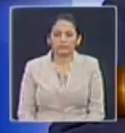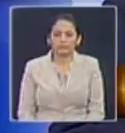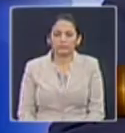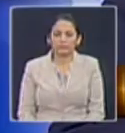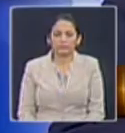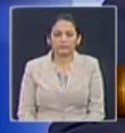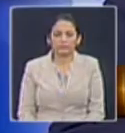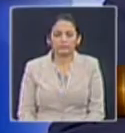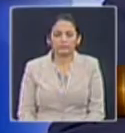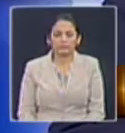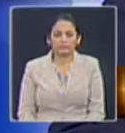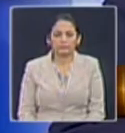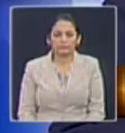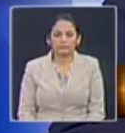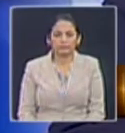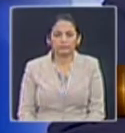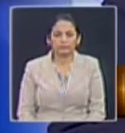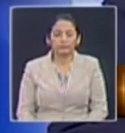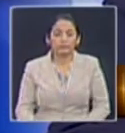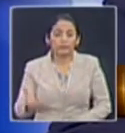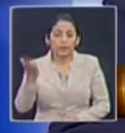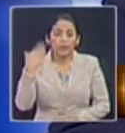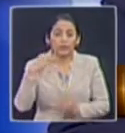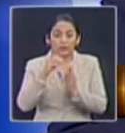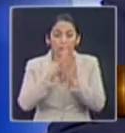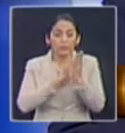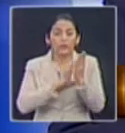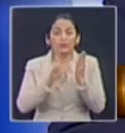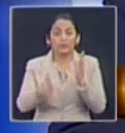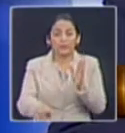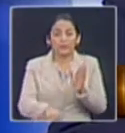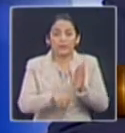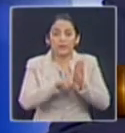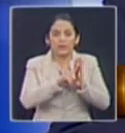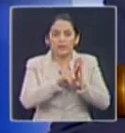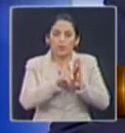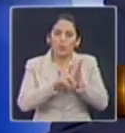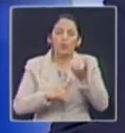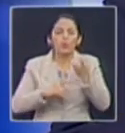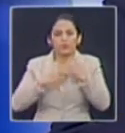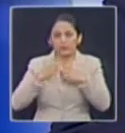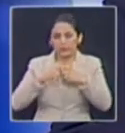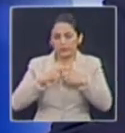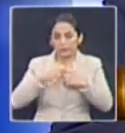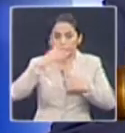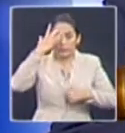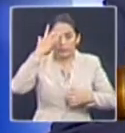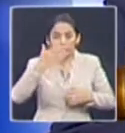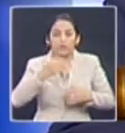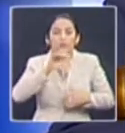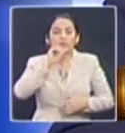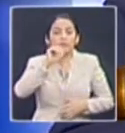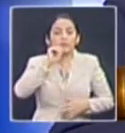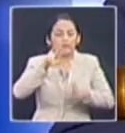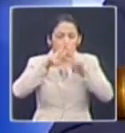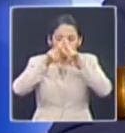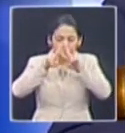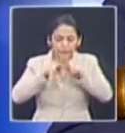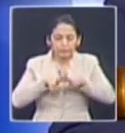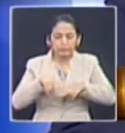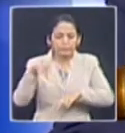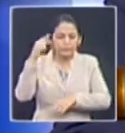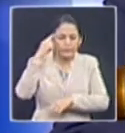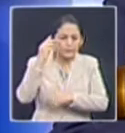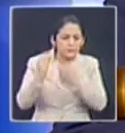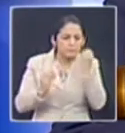ley, digamos, dando un tropiezo en la medida en que tuvo que ser analizada y prácticamente cambiada de lo que dicen los